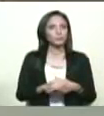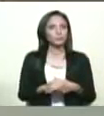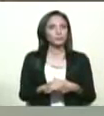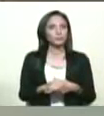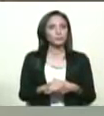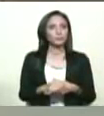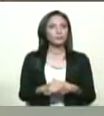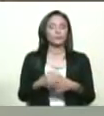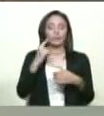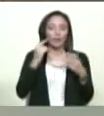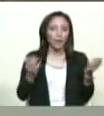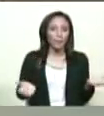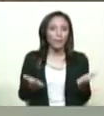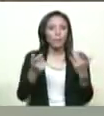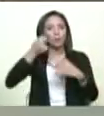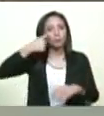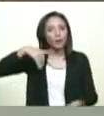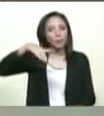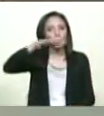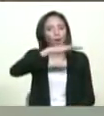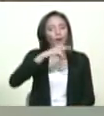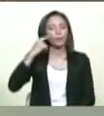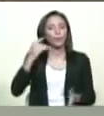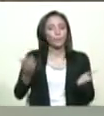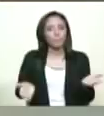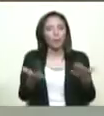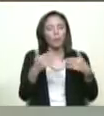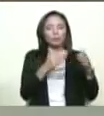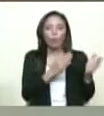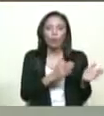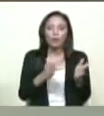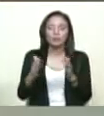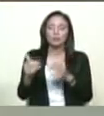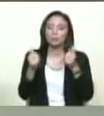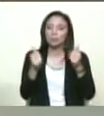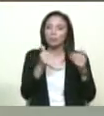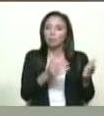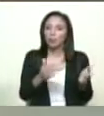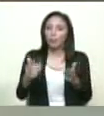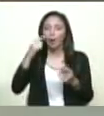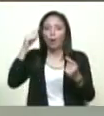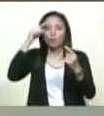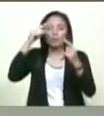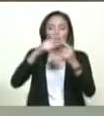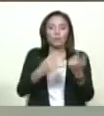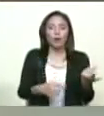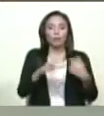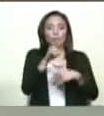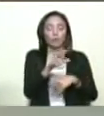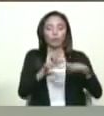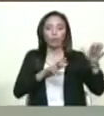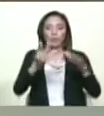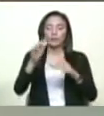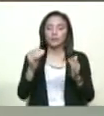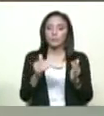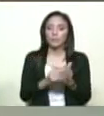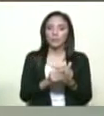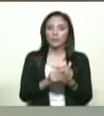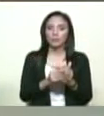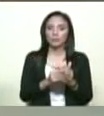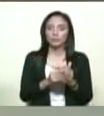a estimular el poder popular a organizarlo bien y logramos las 213 mil